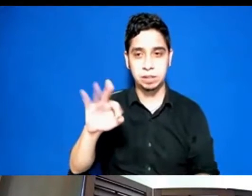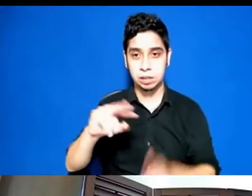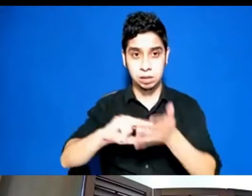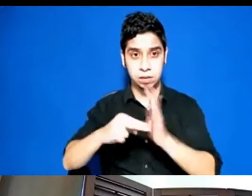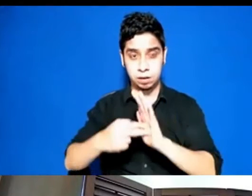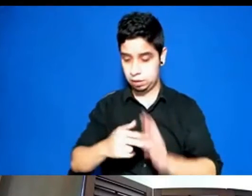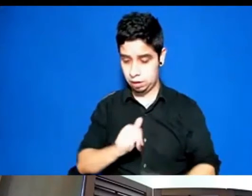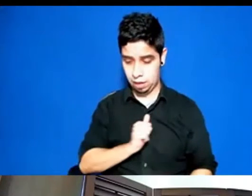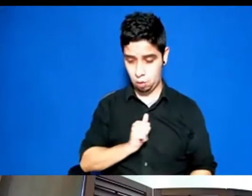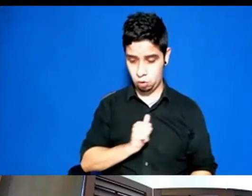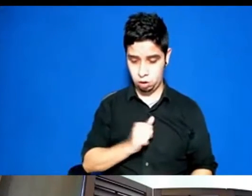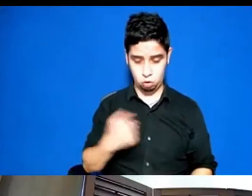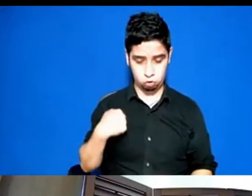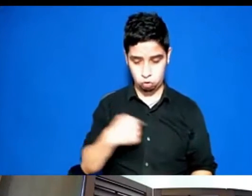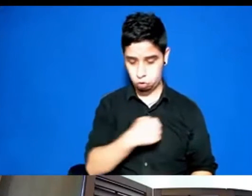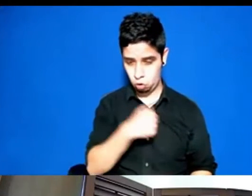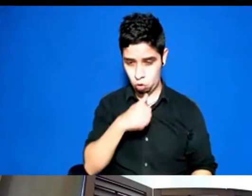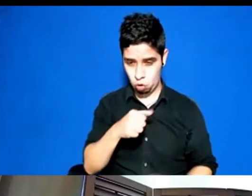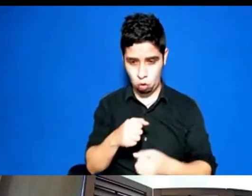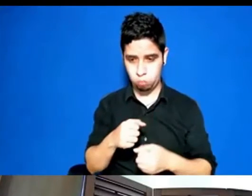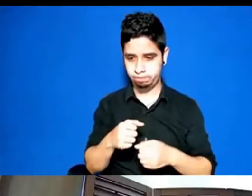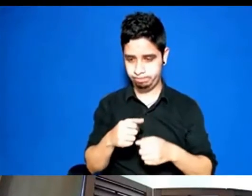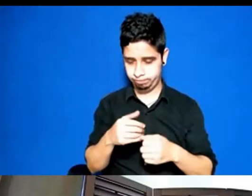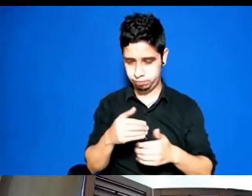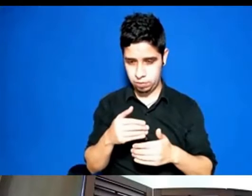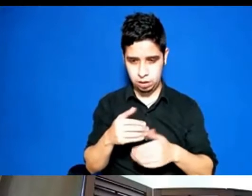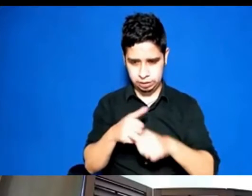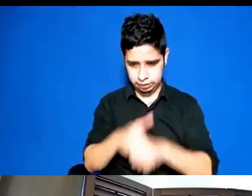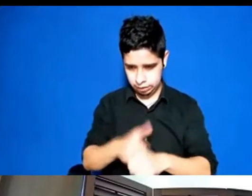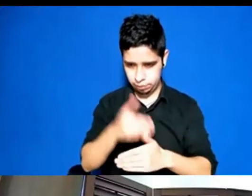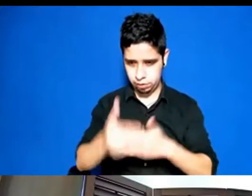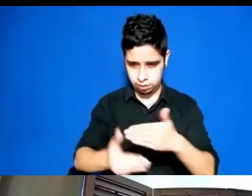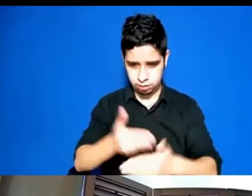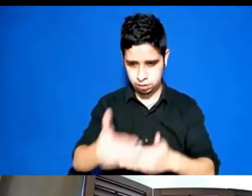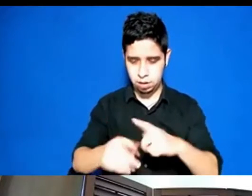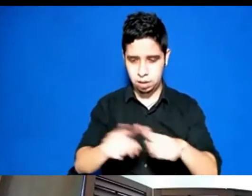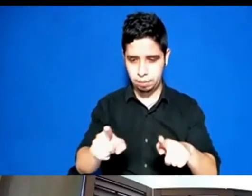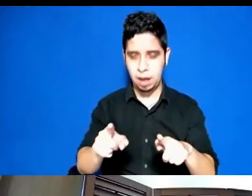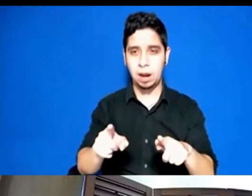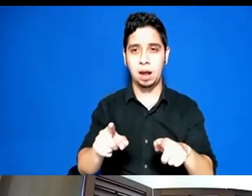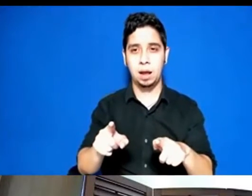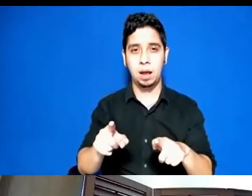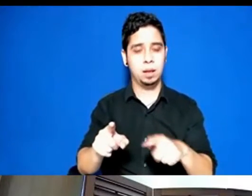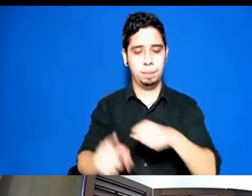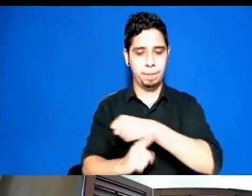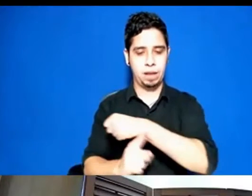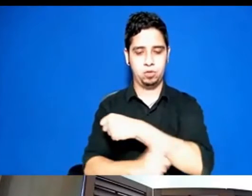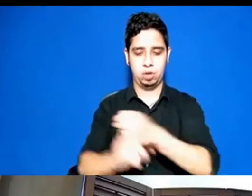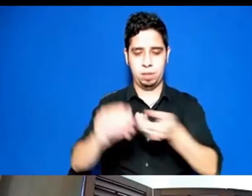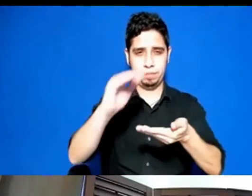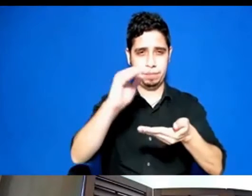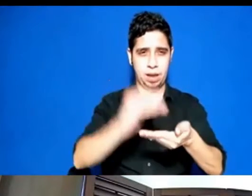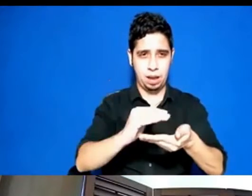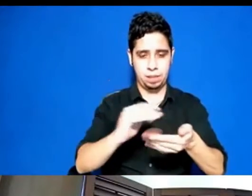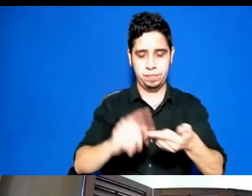individual, ¿okay?, para generar un poquito menos, pues, basura, mantener